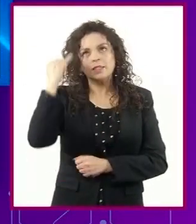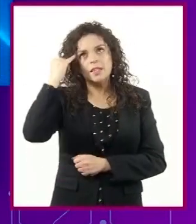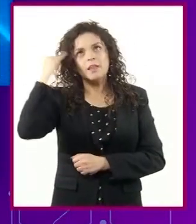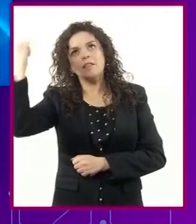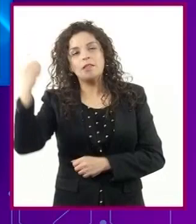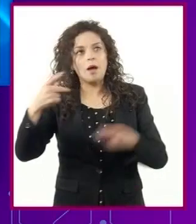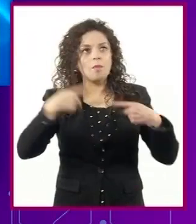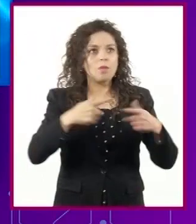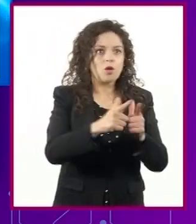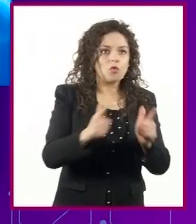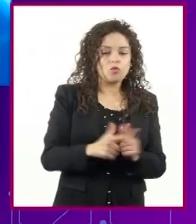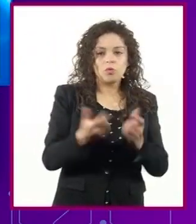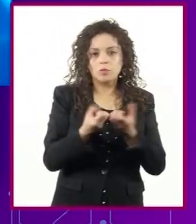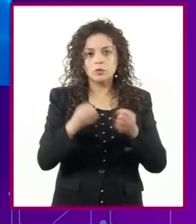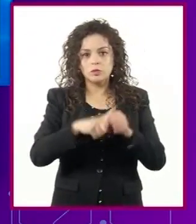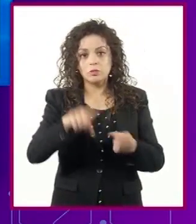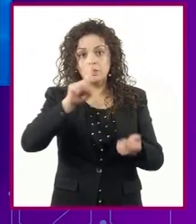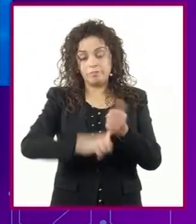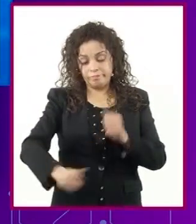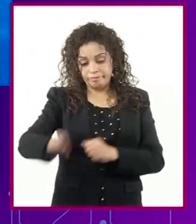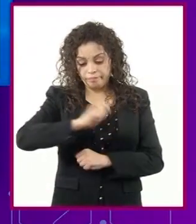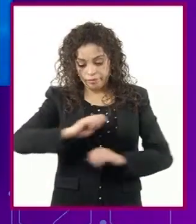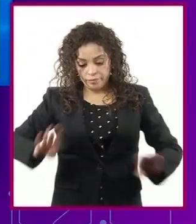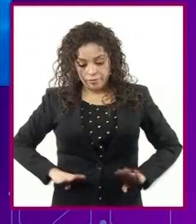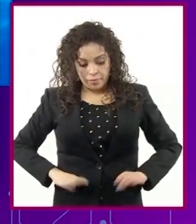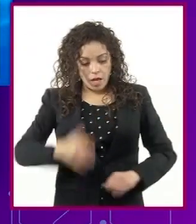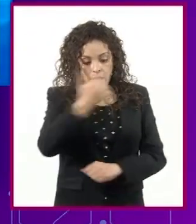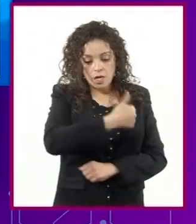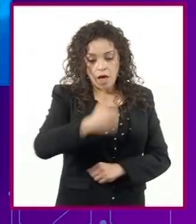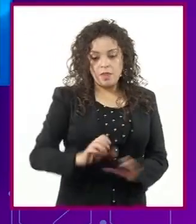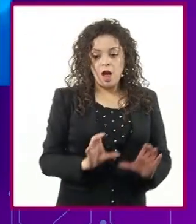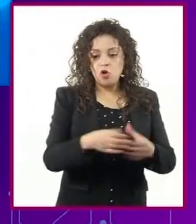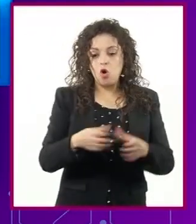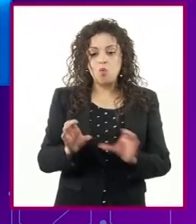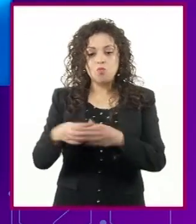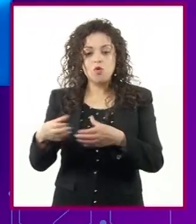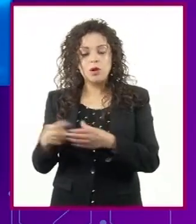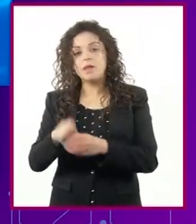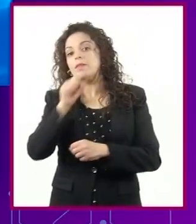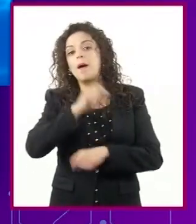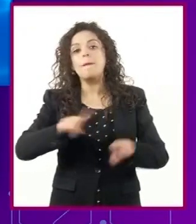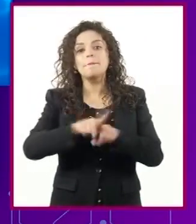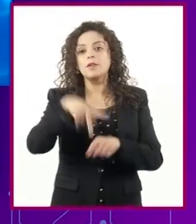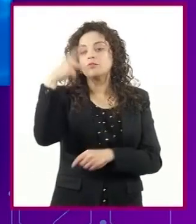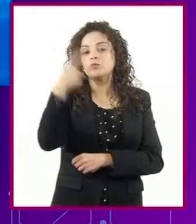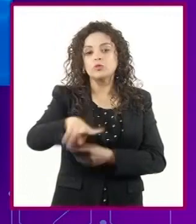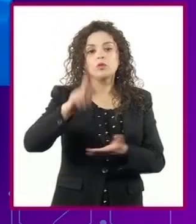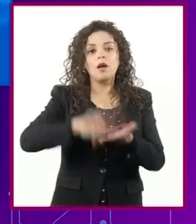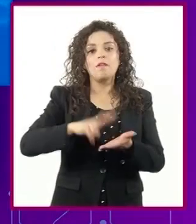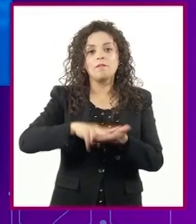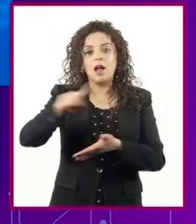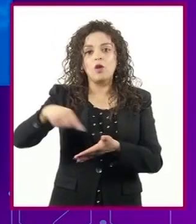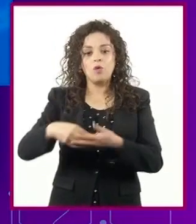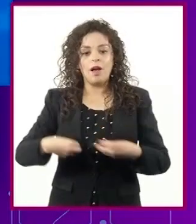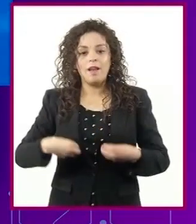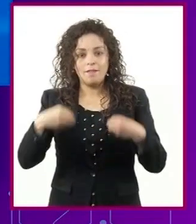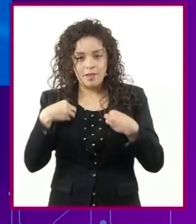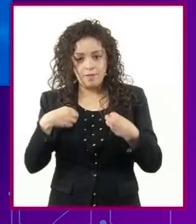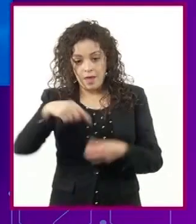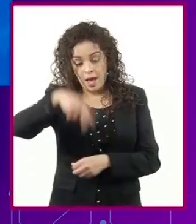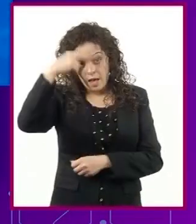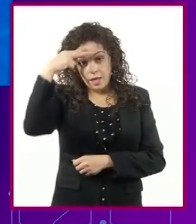y caracterizan la identidad cultural de cada comunidad, así como su patrimonio. Las personas de México son al mismo